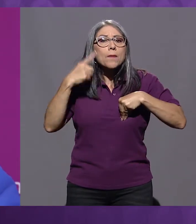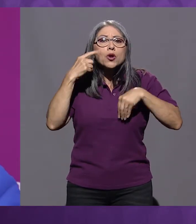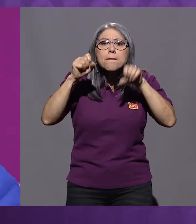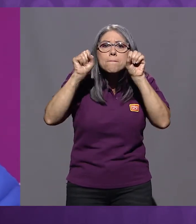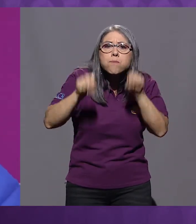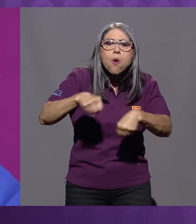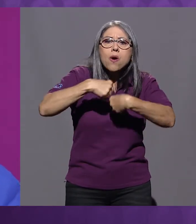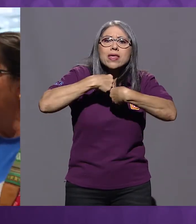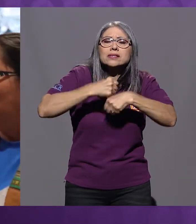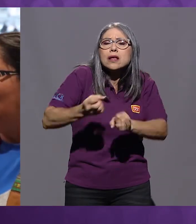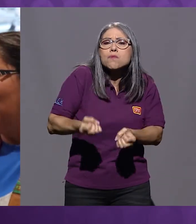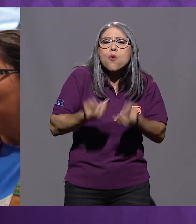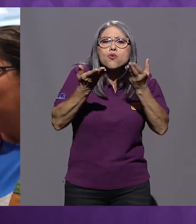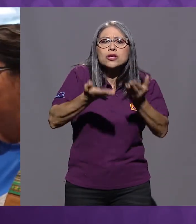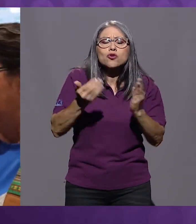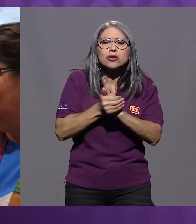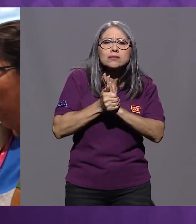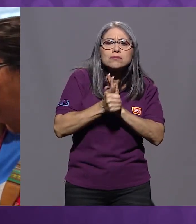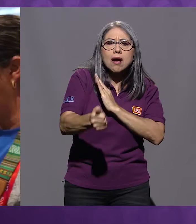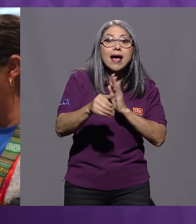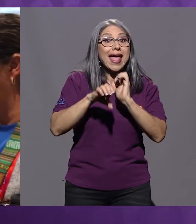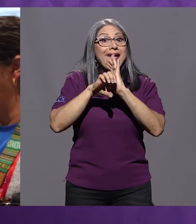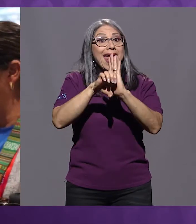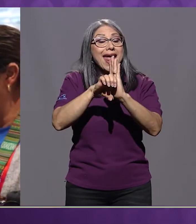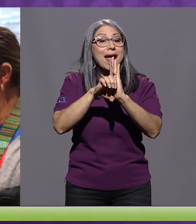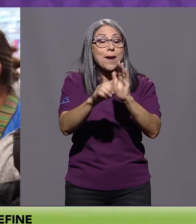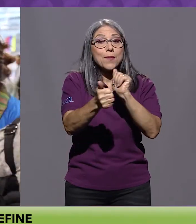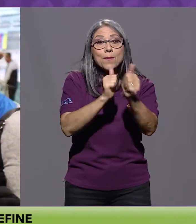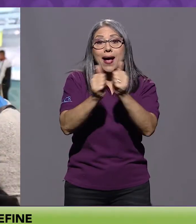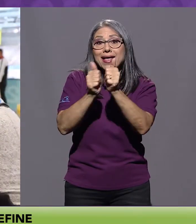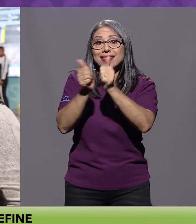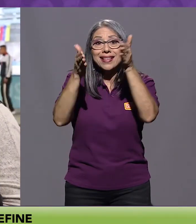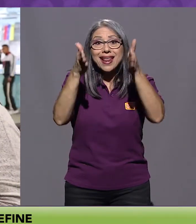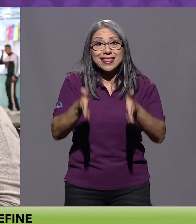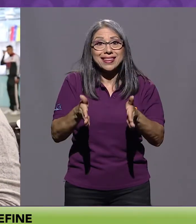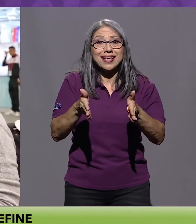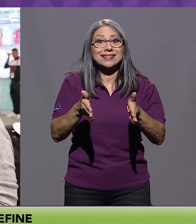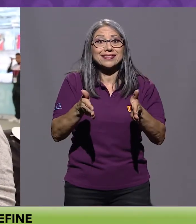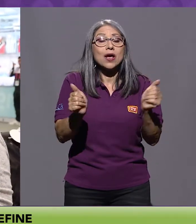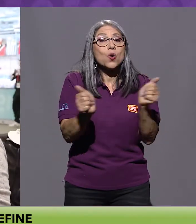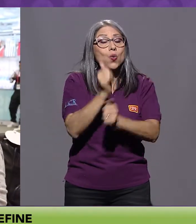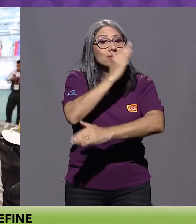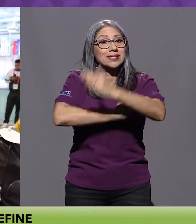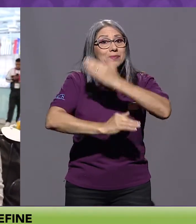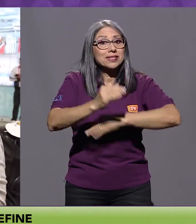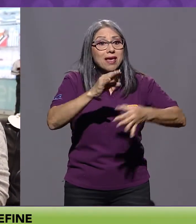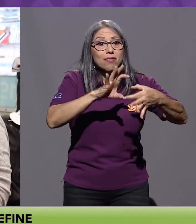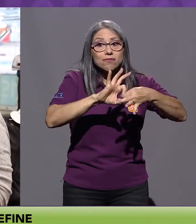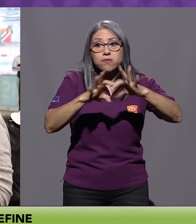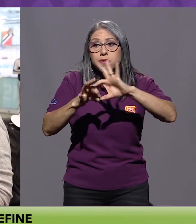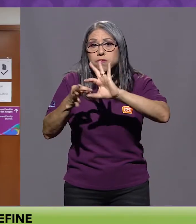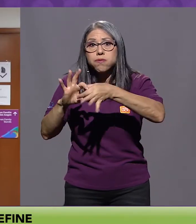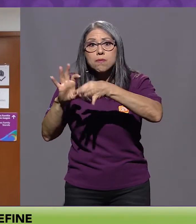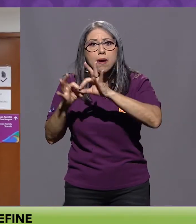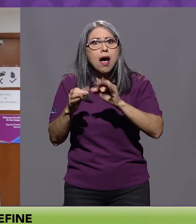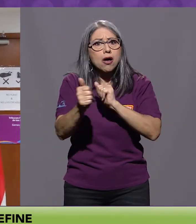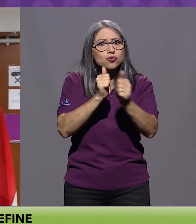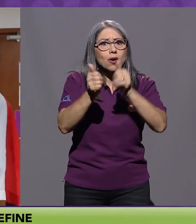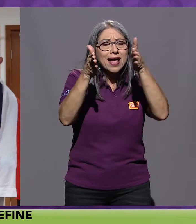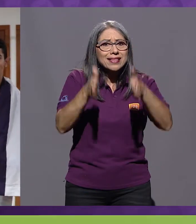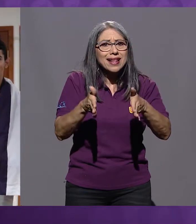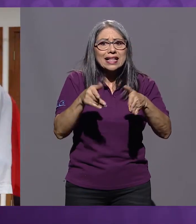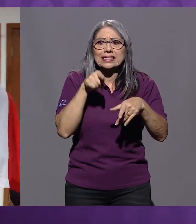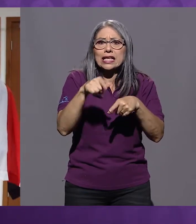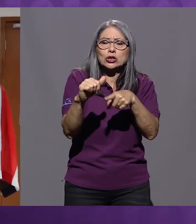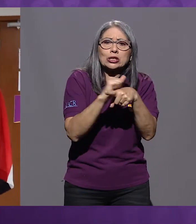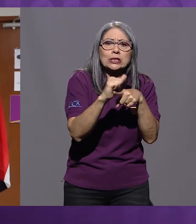cualquier cantidad de cosas. Yo te puedo hablar desde el punto de vista de los atletas. Los atletas paralímpicos son atletas, entrenan tanto como o